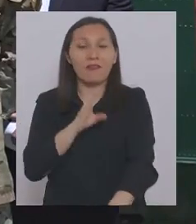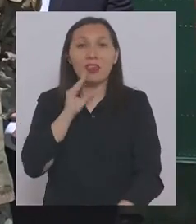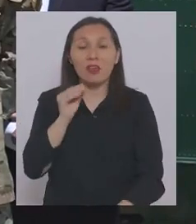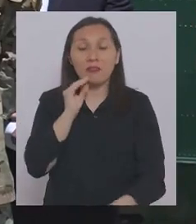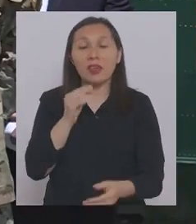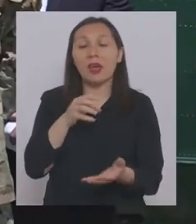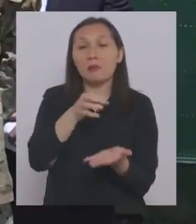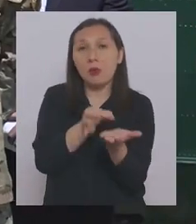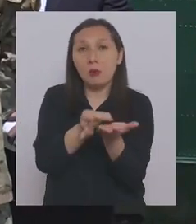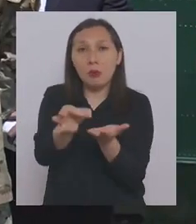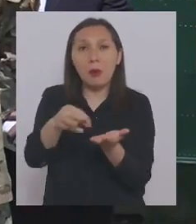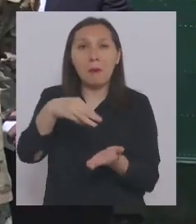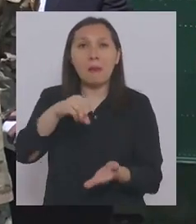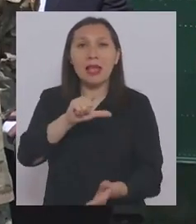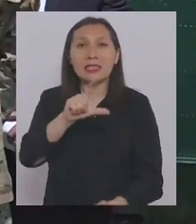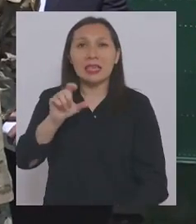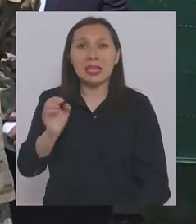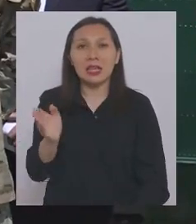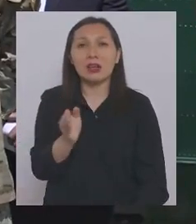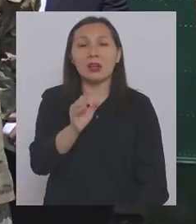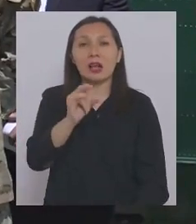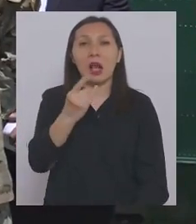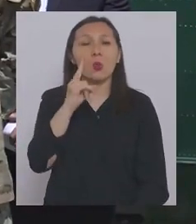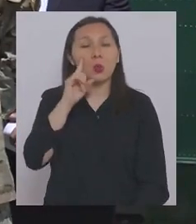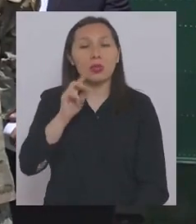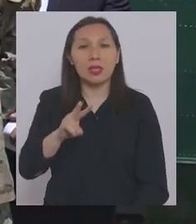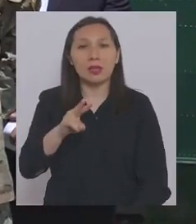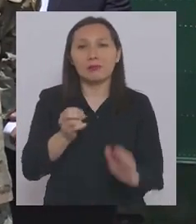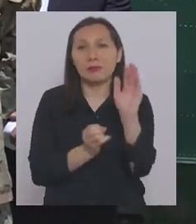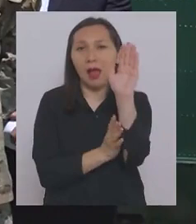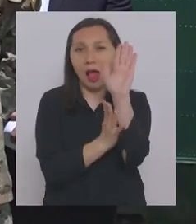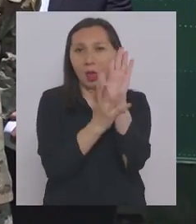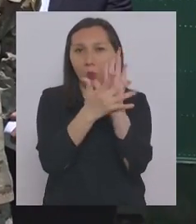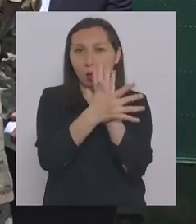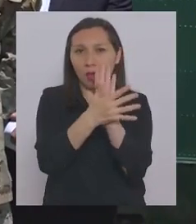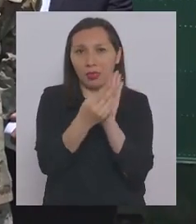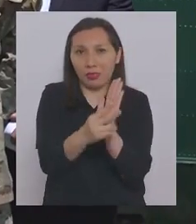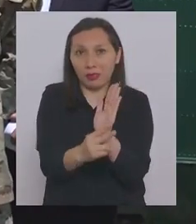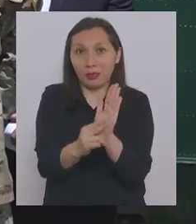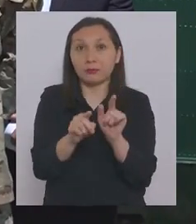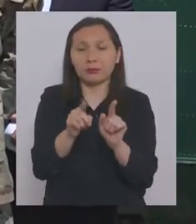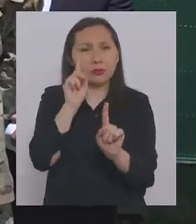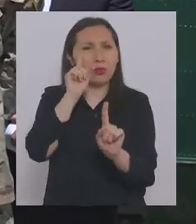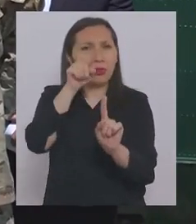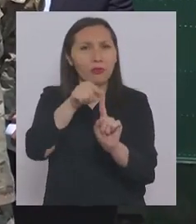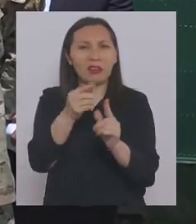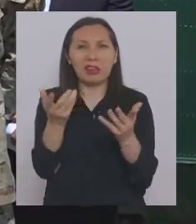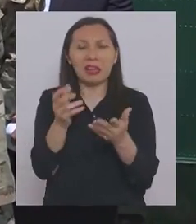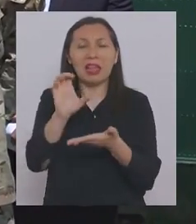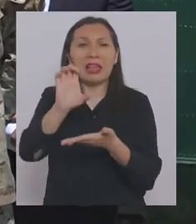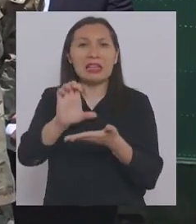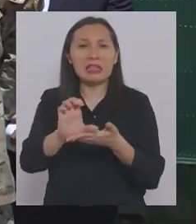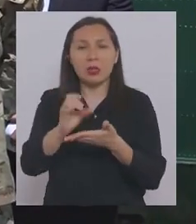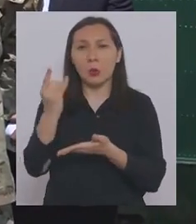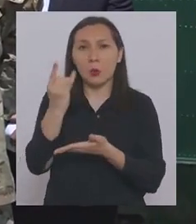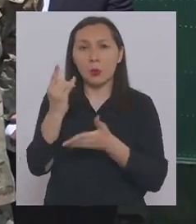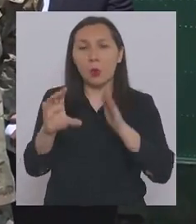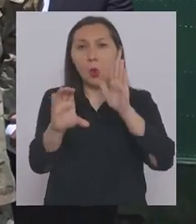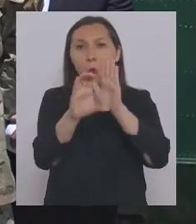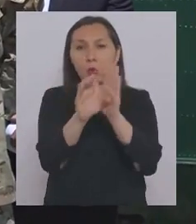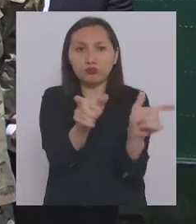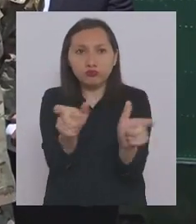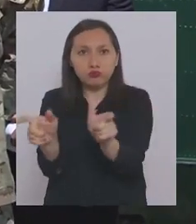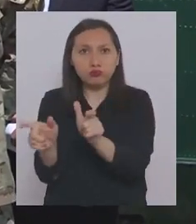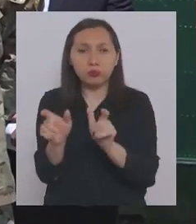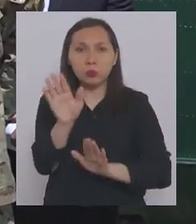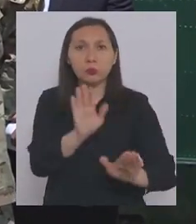en las provincias de Malleco y Cautín, en la región de la Araucanía. ¿Cuál es el objetivo de este estado de emergencia constitucional? Es